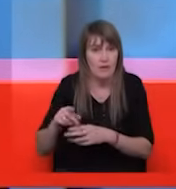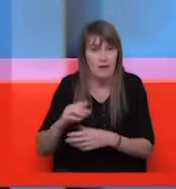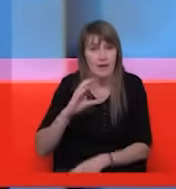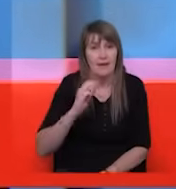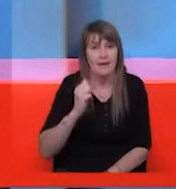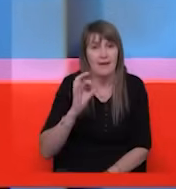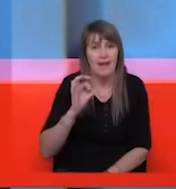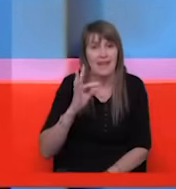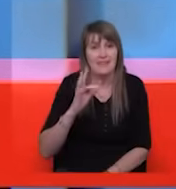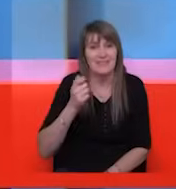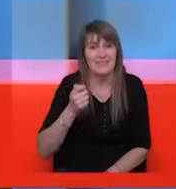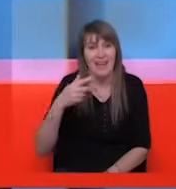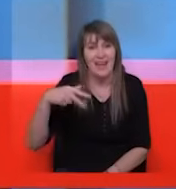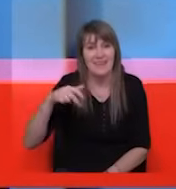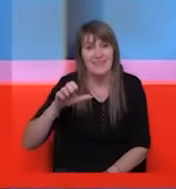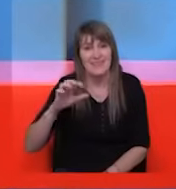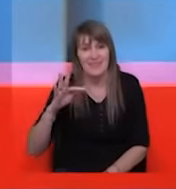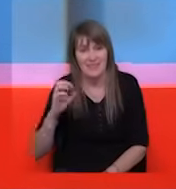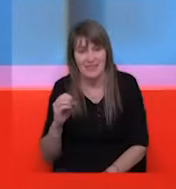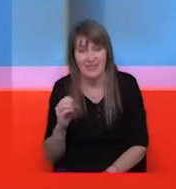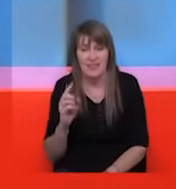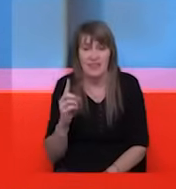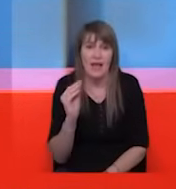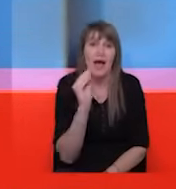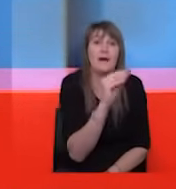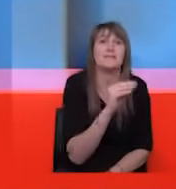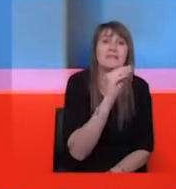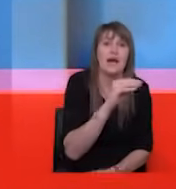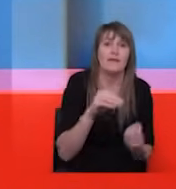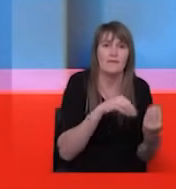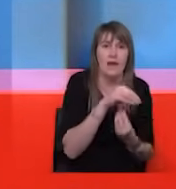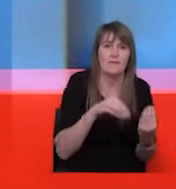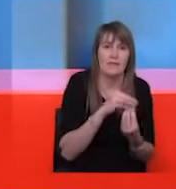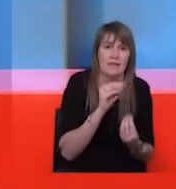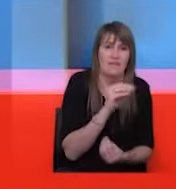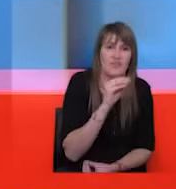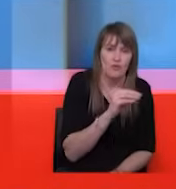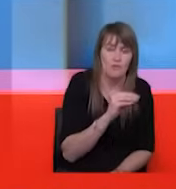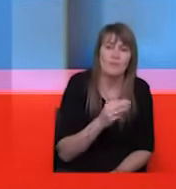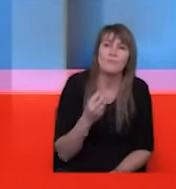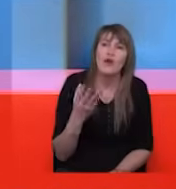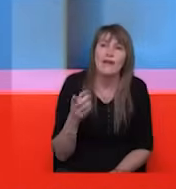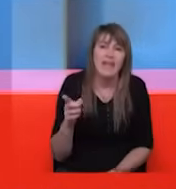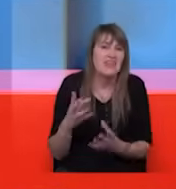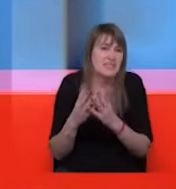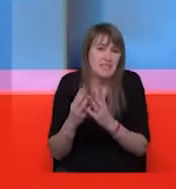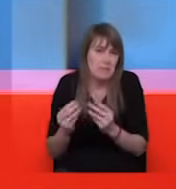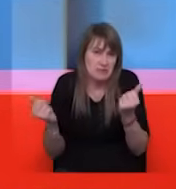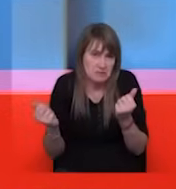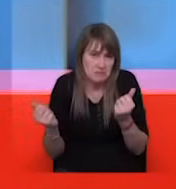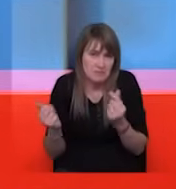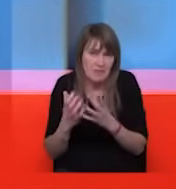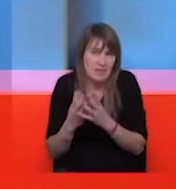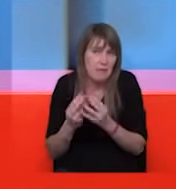Castañeto. Y tuvimos que transmitírselo a su familia. Porque hasta este entonces era un desaparecido.